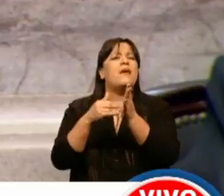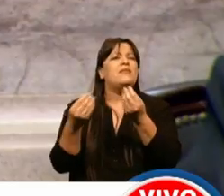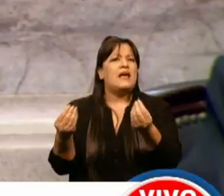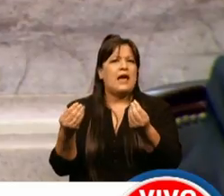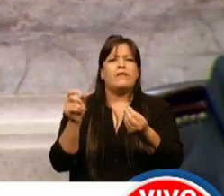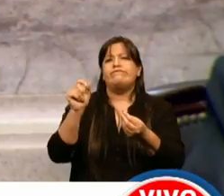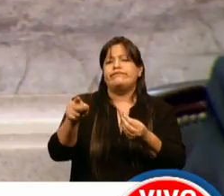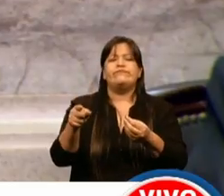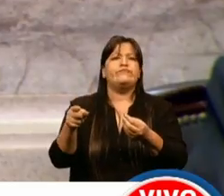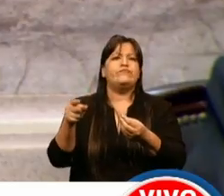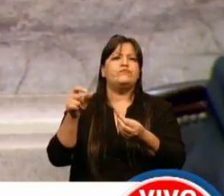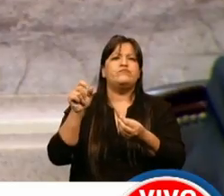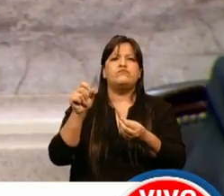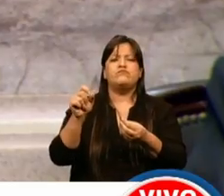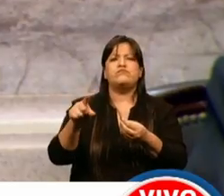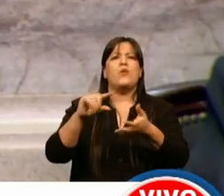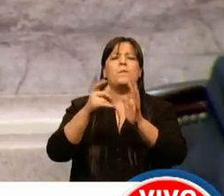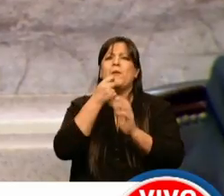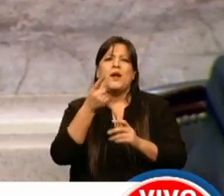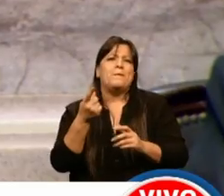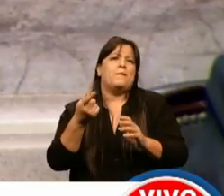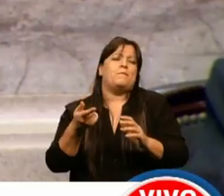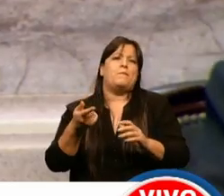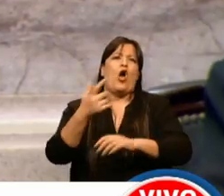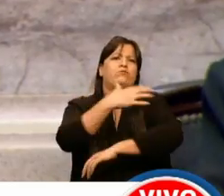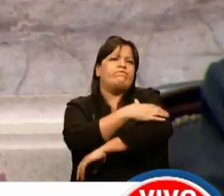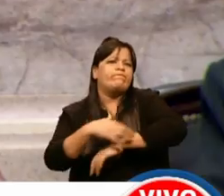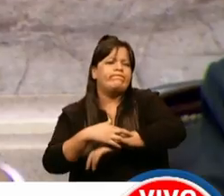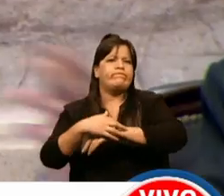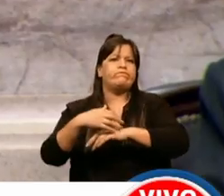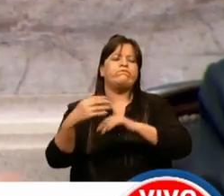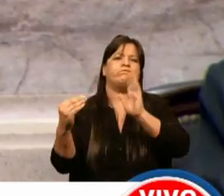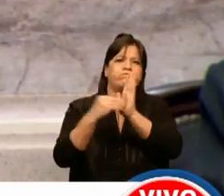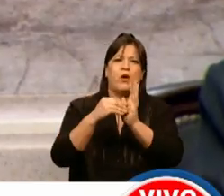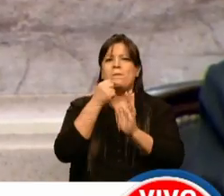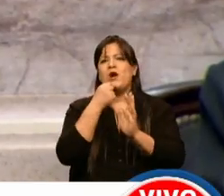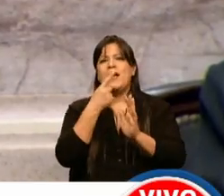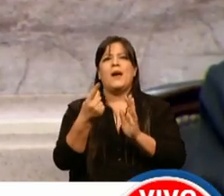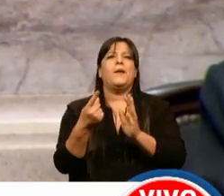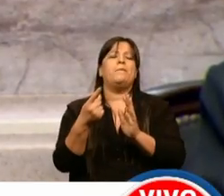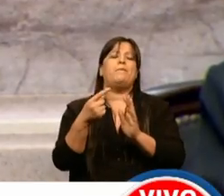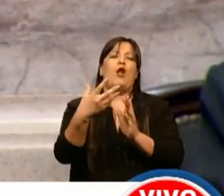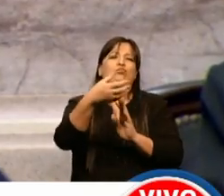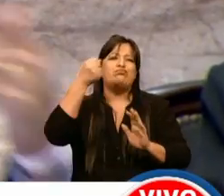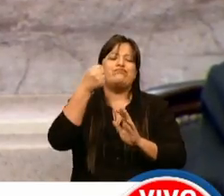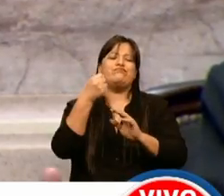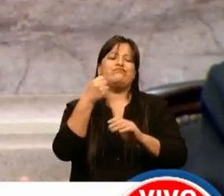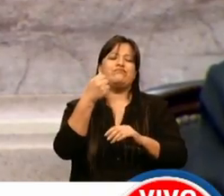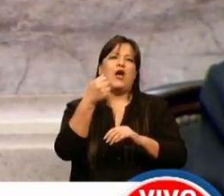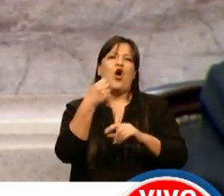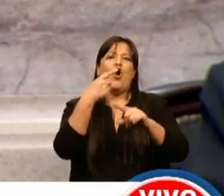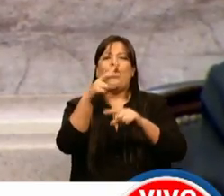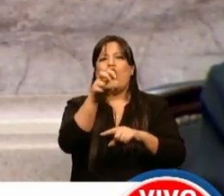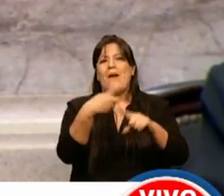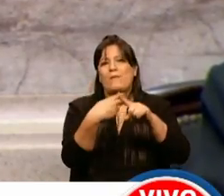su condición de mayor o menor vulnerabilidad titulares de agua h titulares de